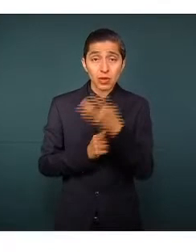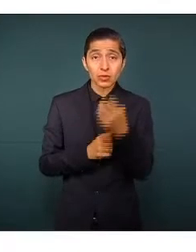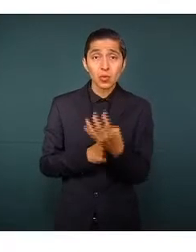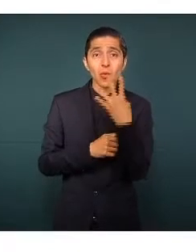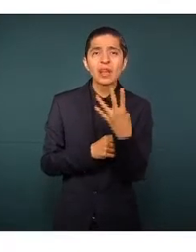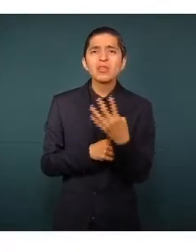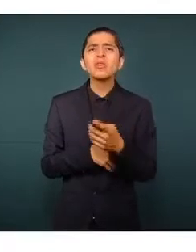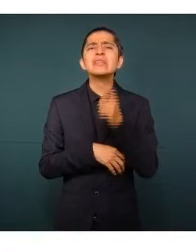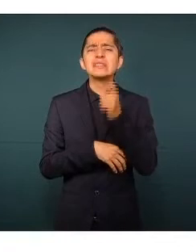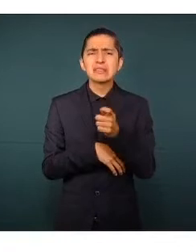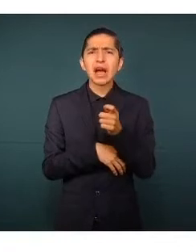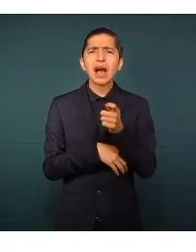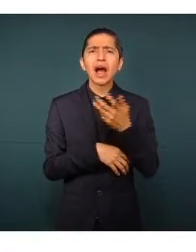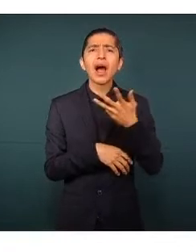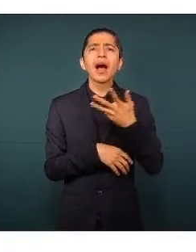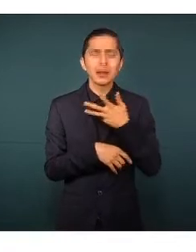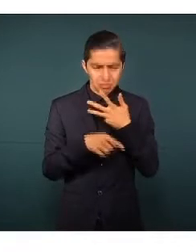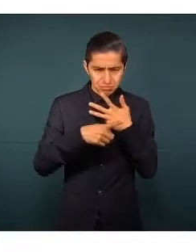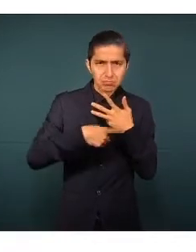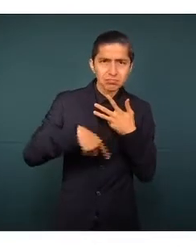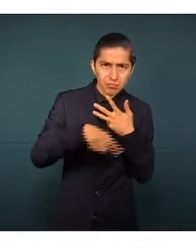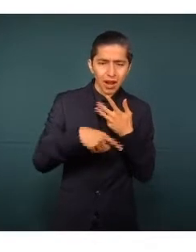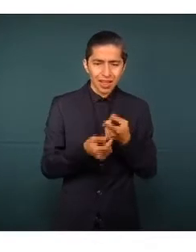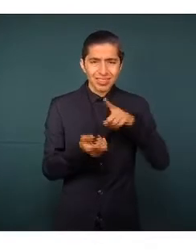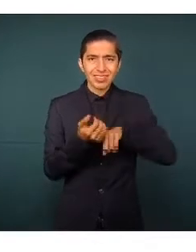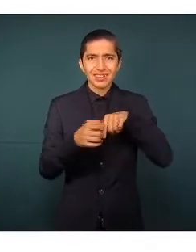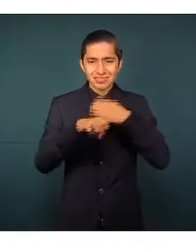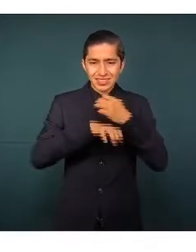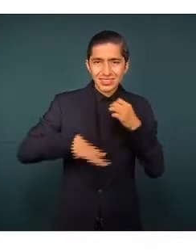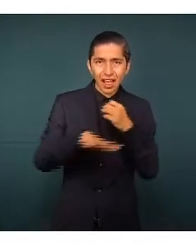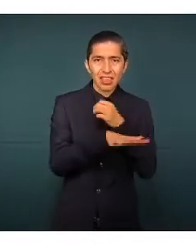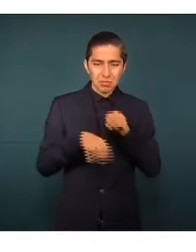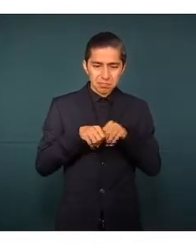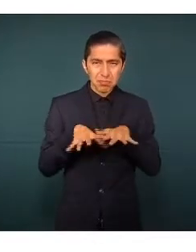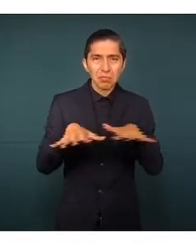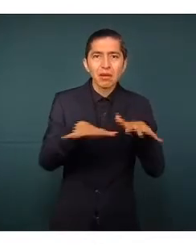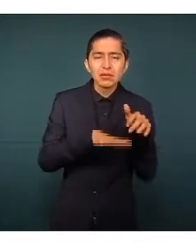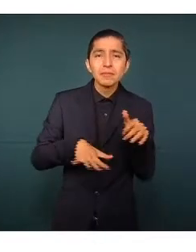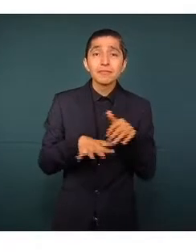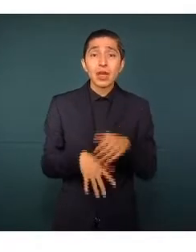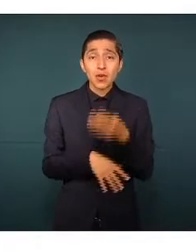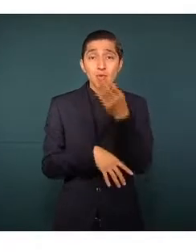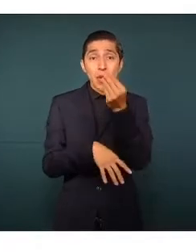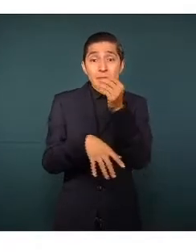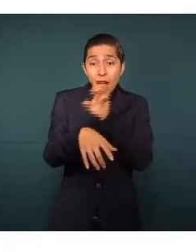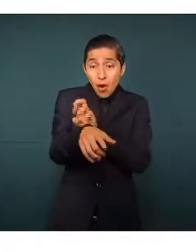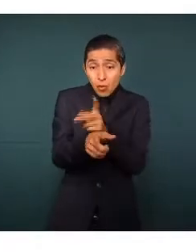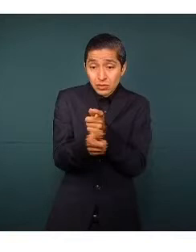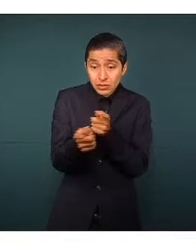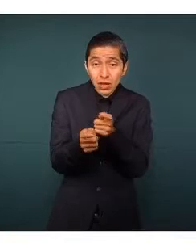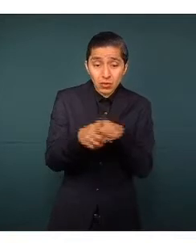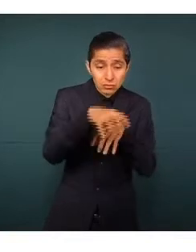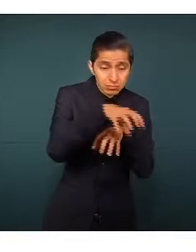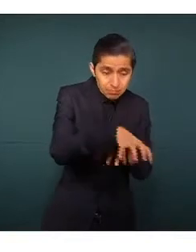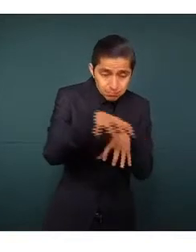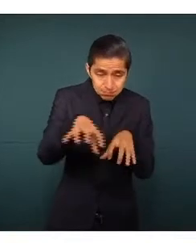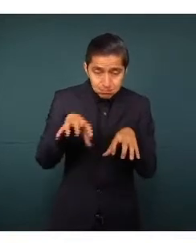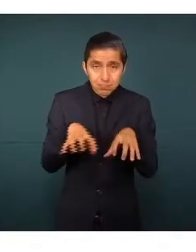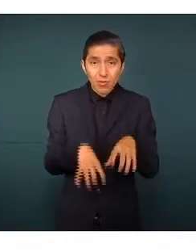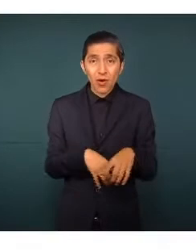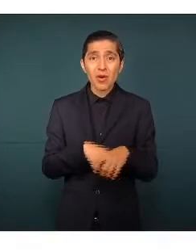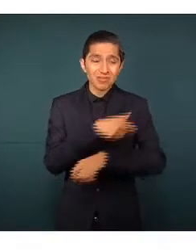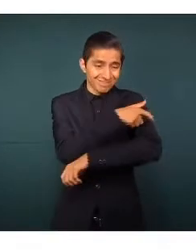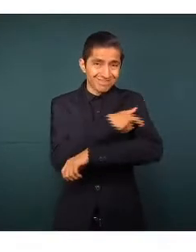18,404 son los que están operando en el Estado. Y operan en estas 9 coordinaciones de la